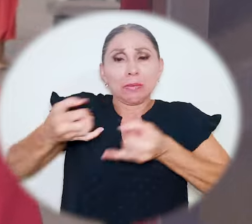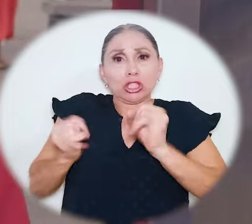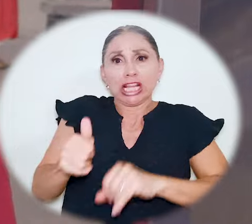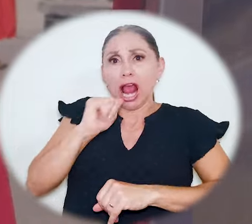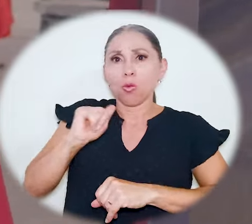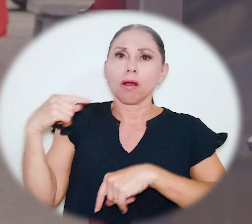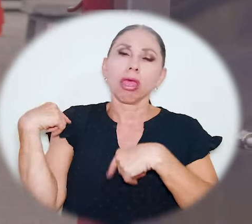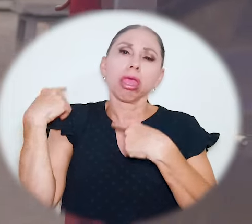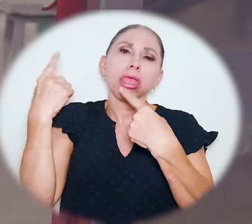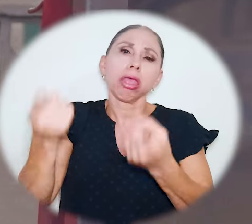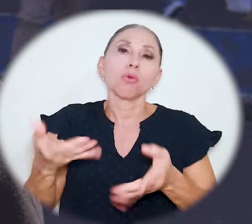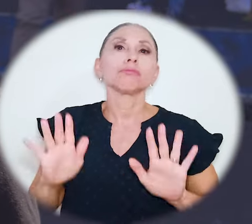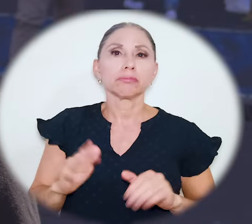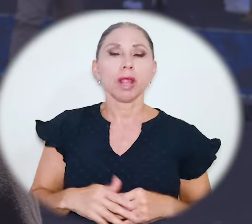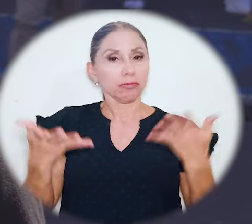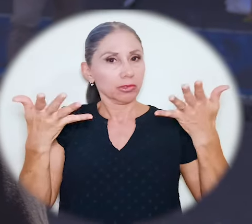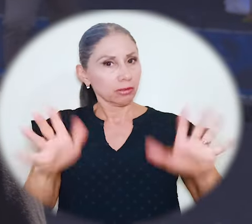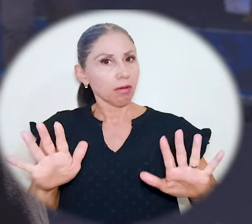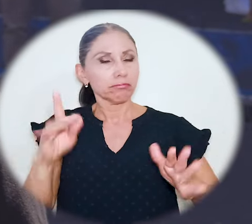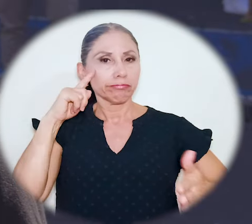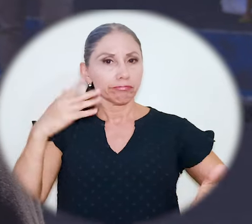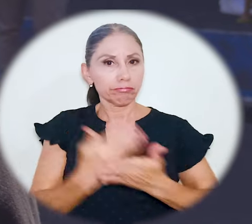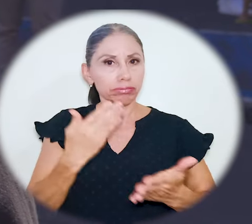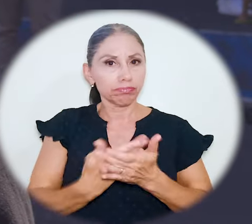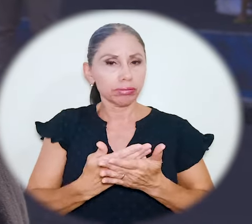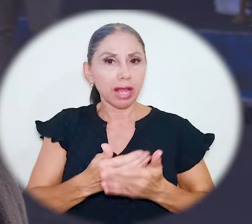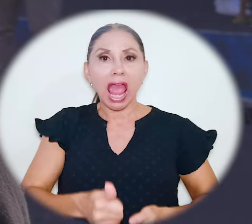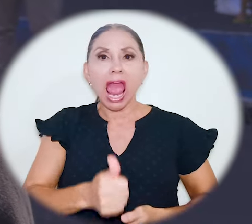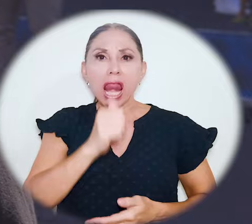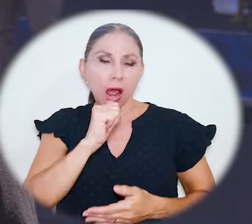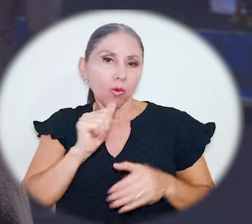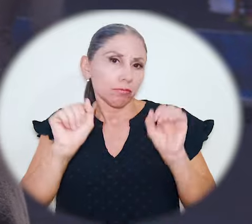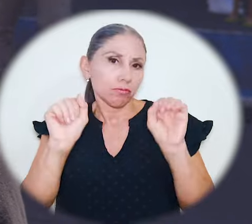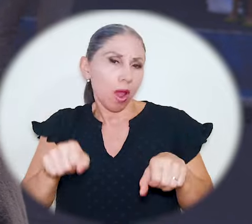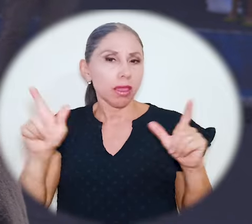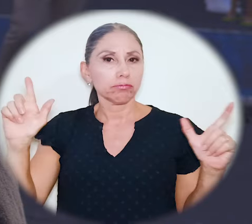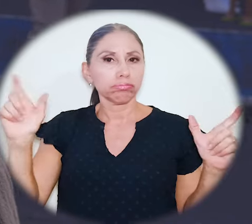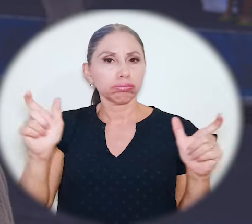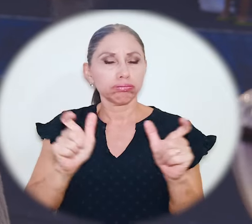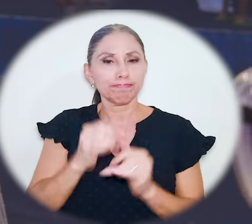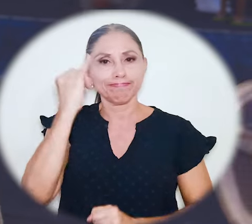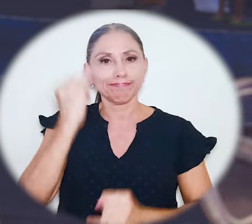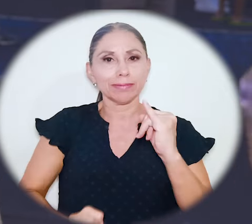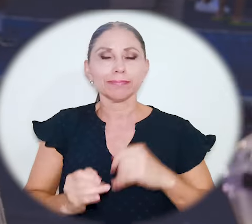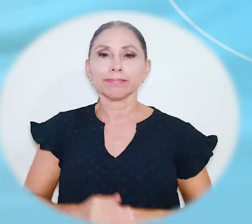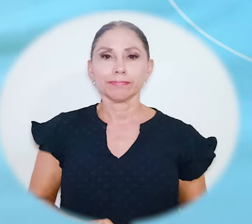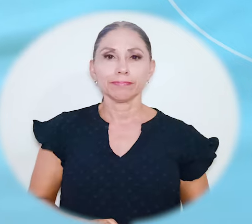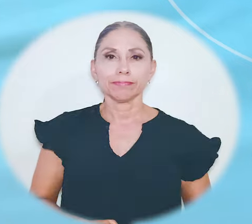cortes que es muy largo, ¿ya? Porque ya está comprobado que el agua es un recurso